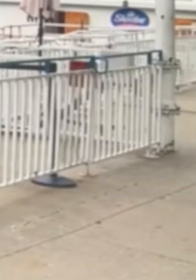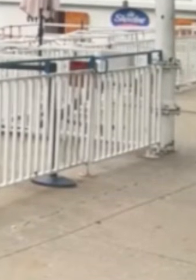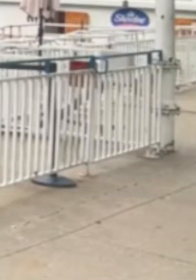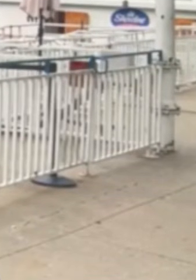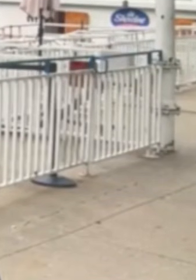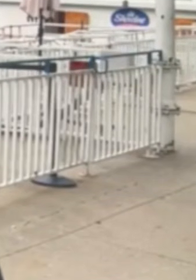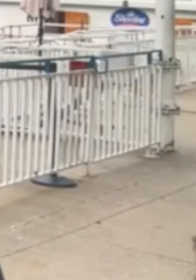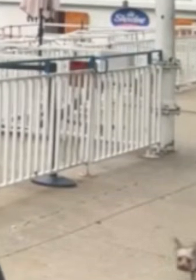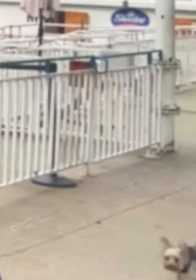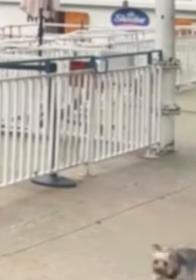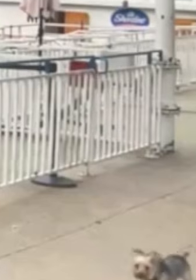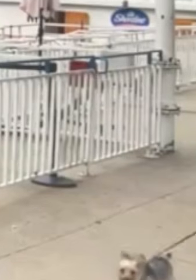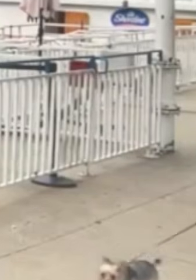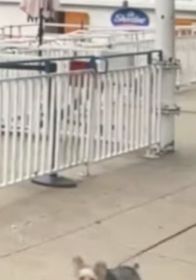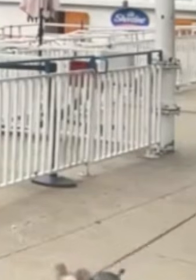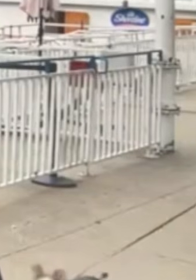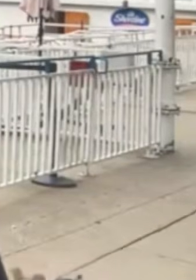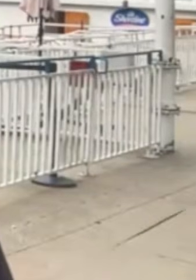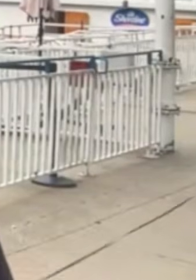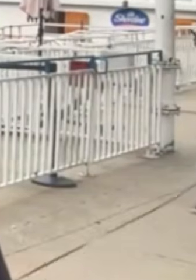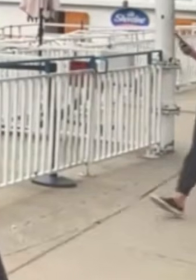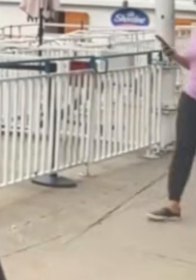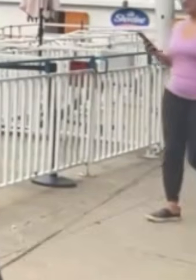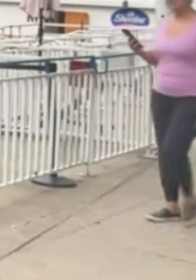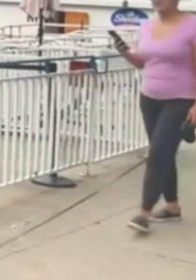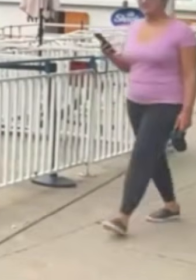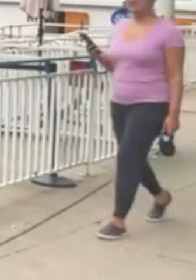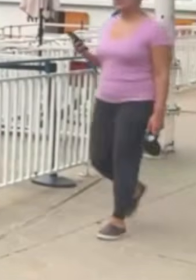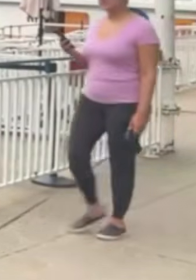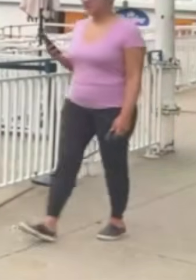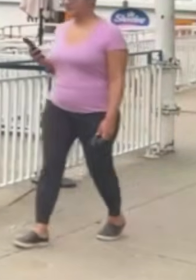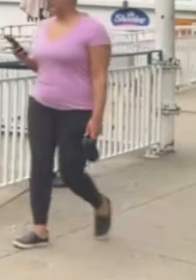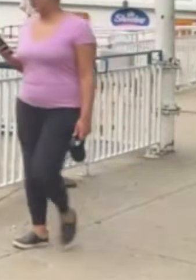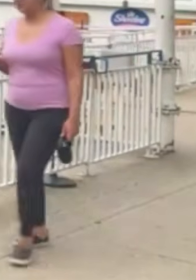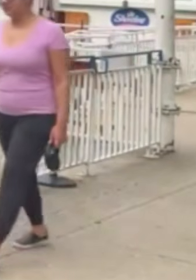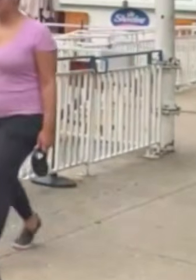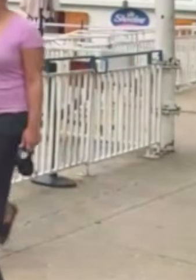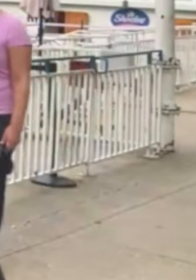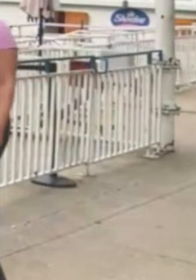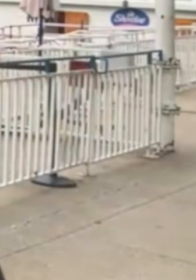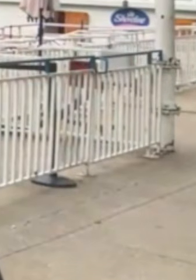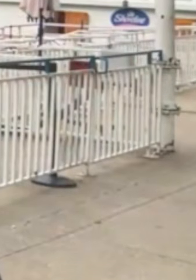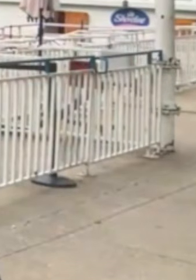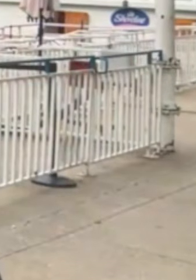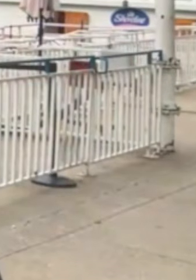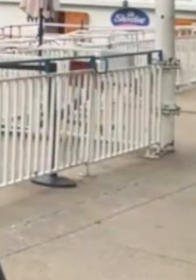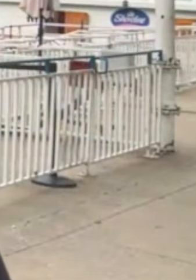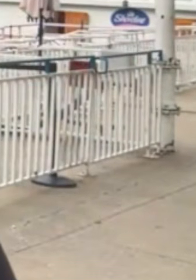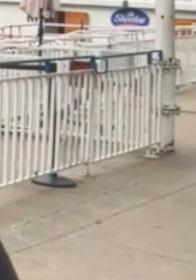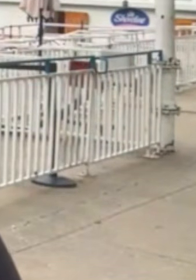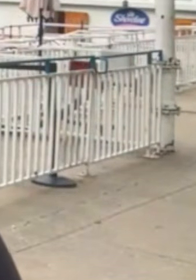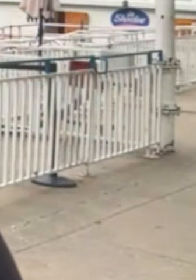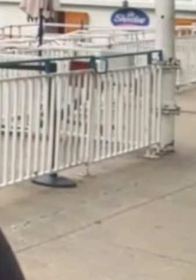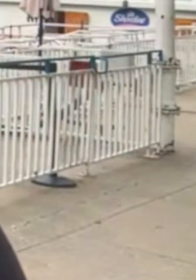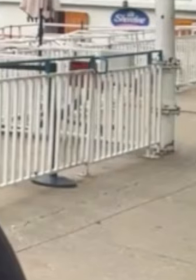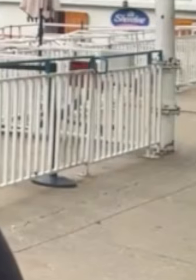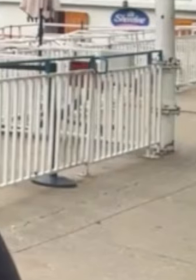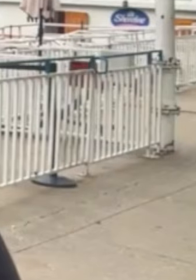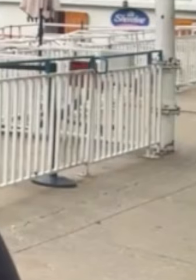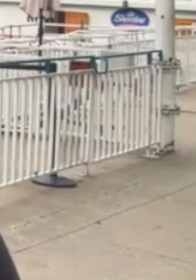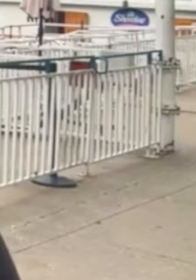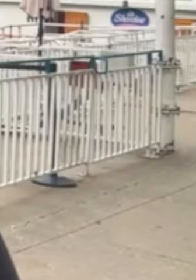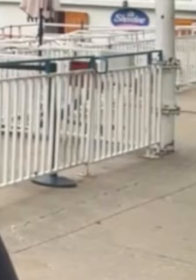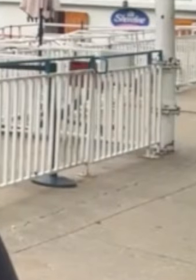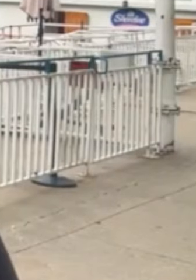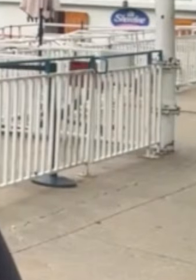pagados, mal habidos, de mala entraña, en el discurso nacional en México. Y nosotros